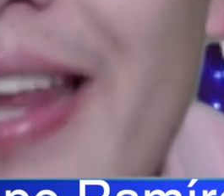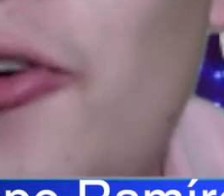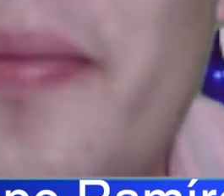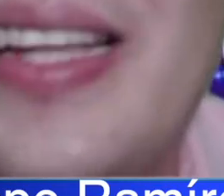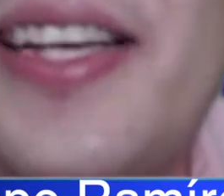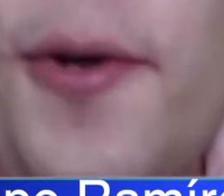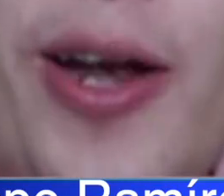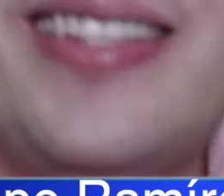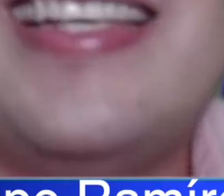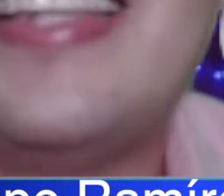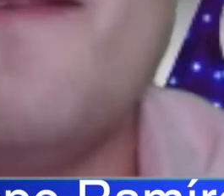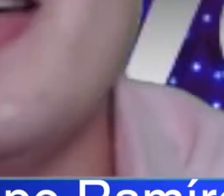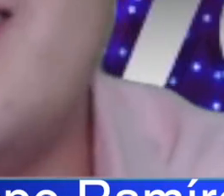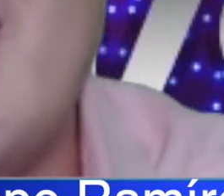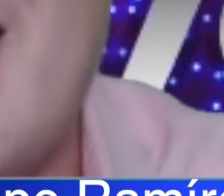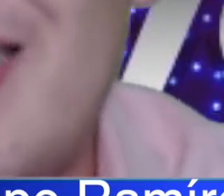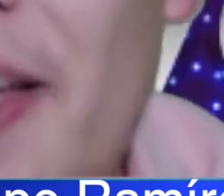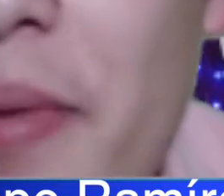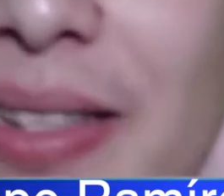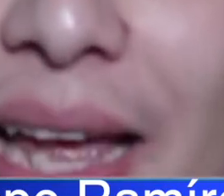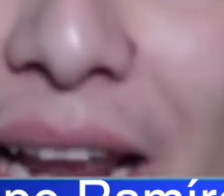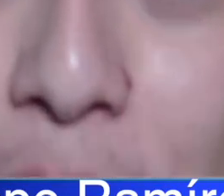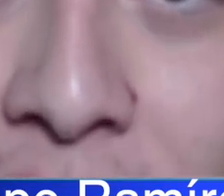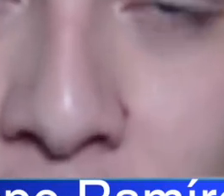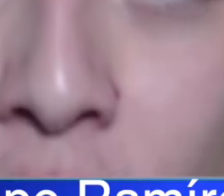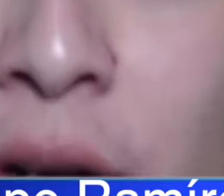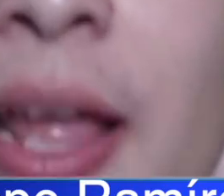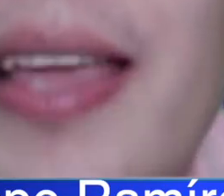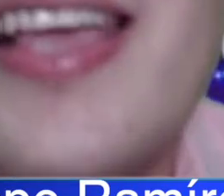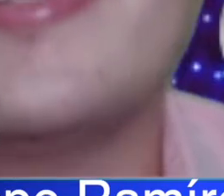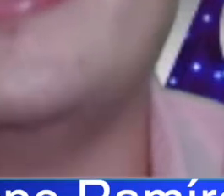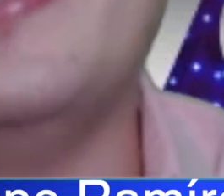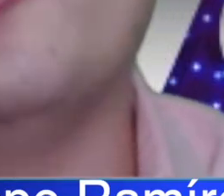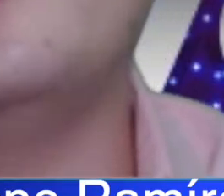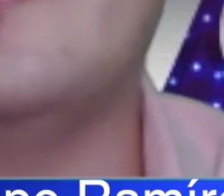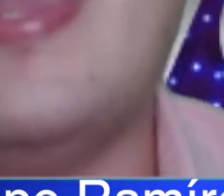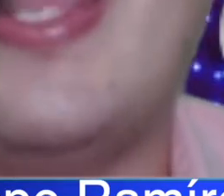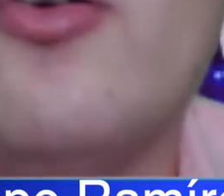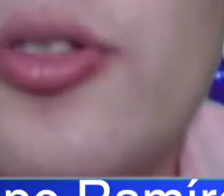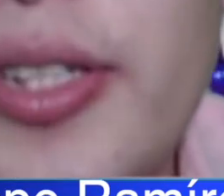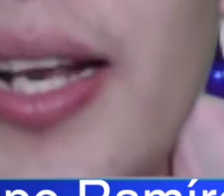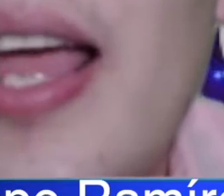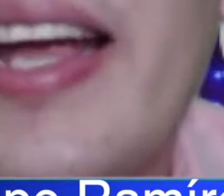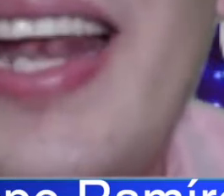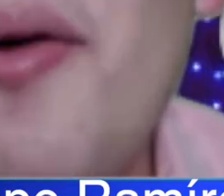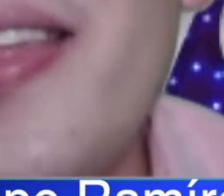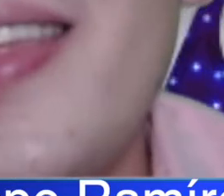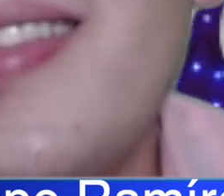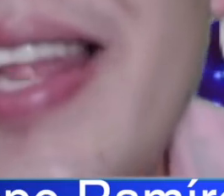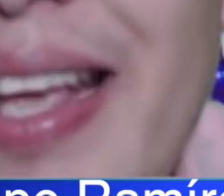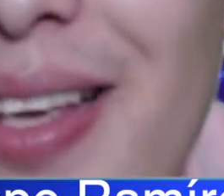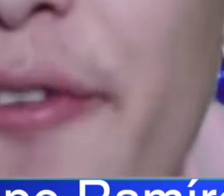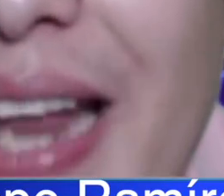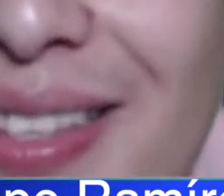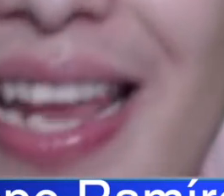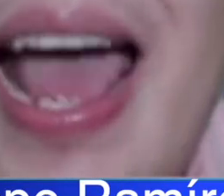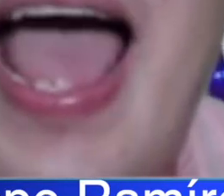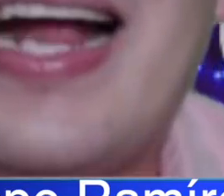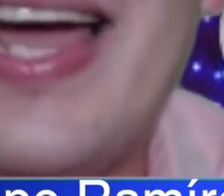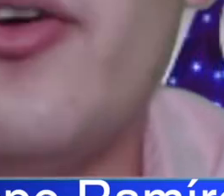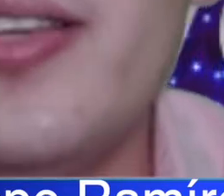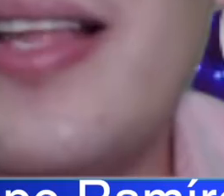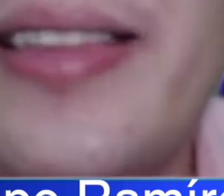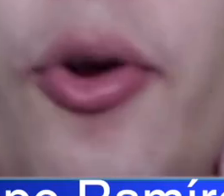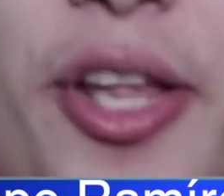pasa, el comandante Borolas está más cerca de pisar la prisión. Y es que el día de hoy se da a conocer que la unidad de inteligencia financiera